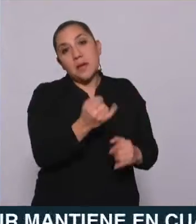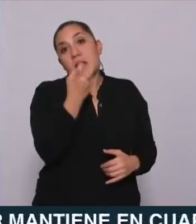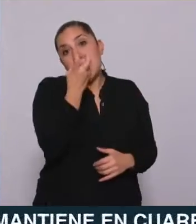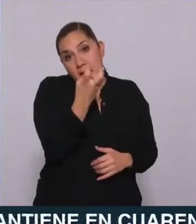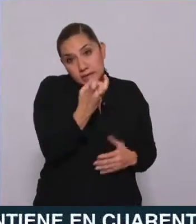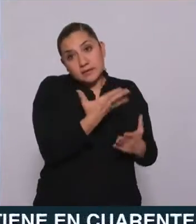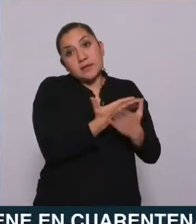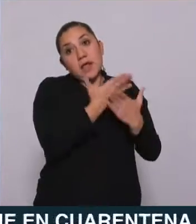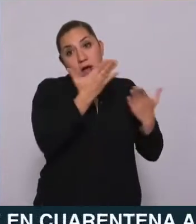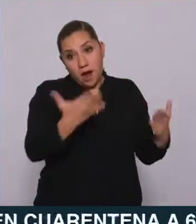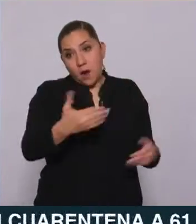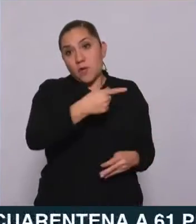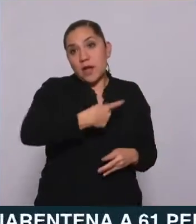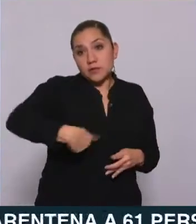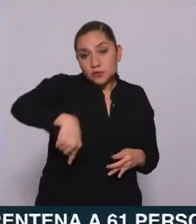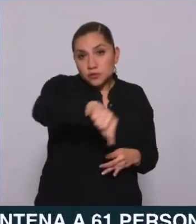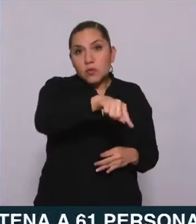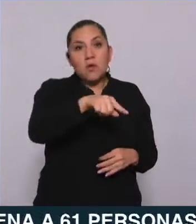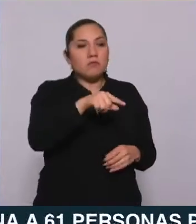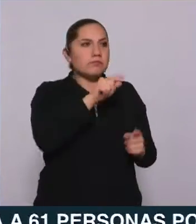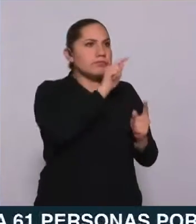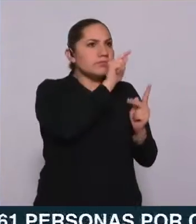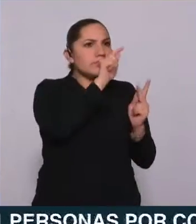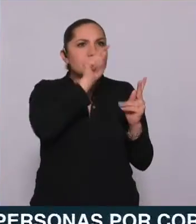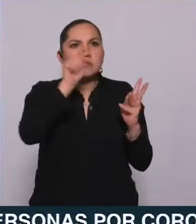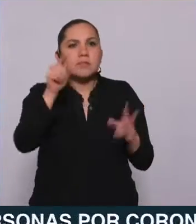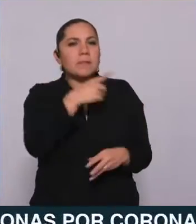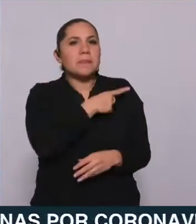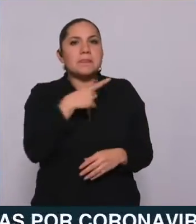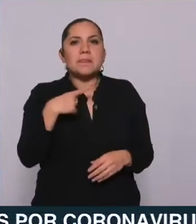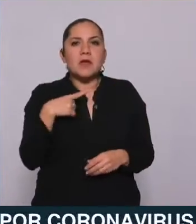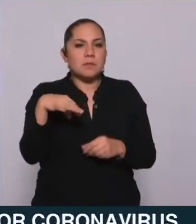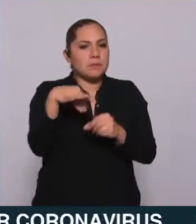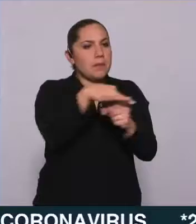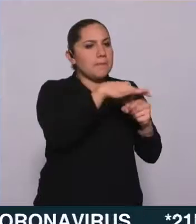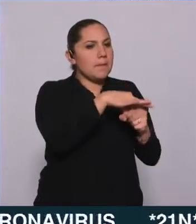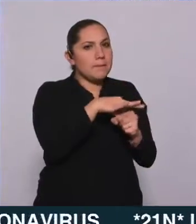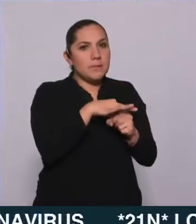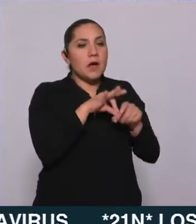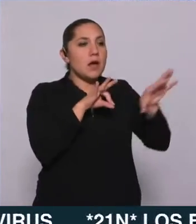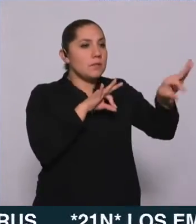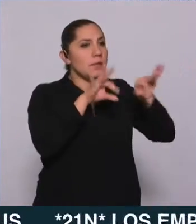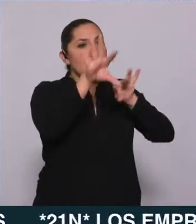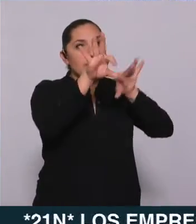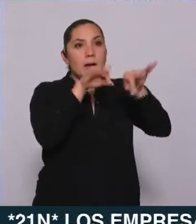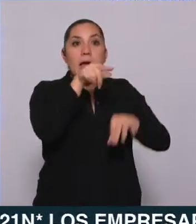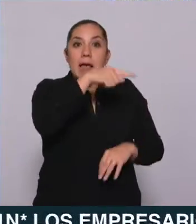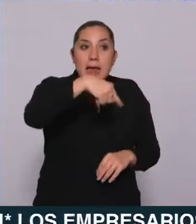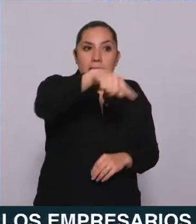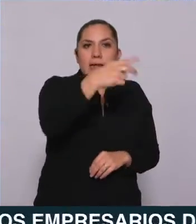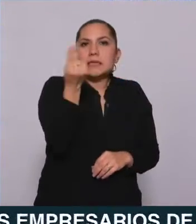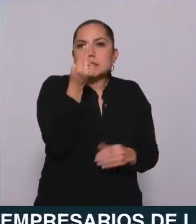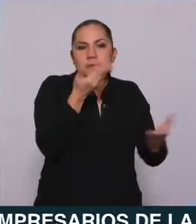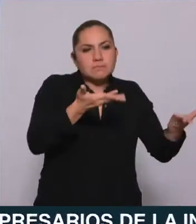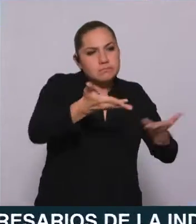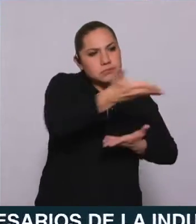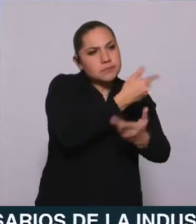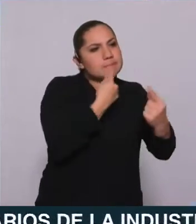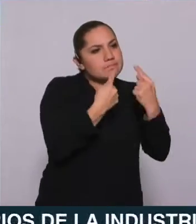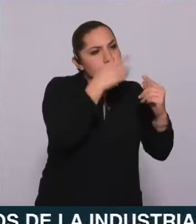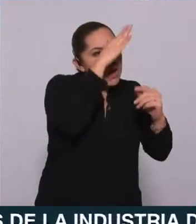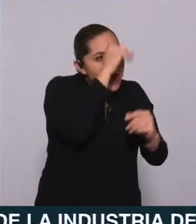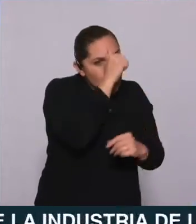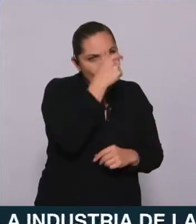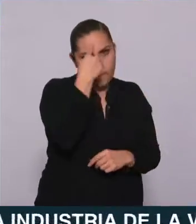son jerárquicamente iguales los integrantes entre sí, tendrán que ponerse de acuerdo para los temas que le interesan a las vecinas y a los vecinos. Y que